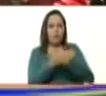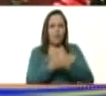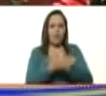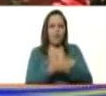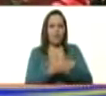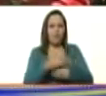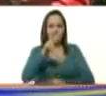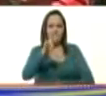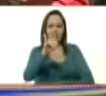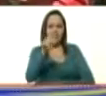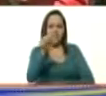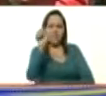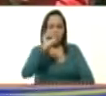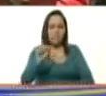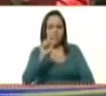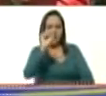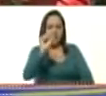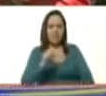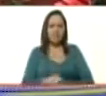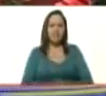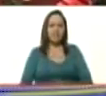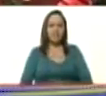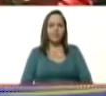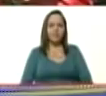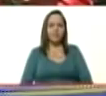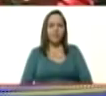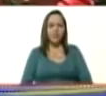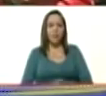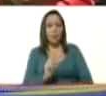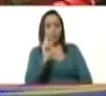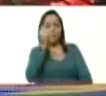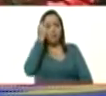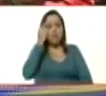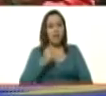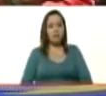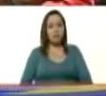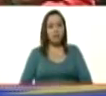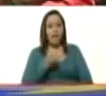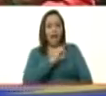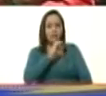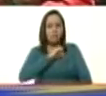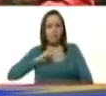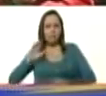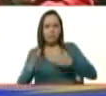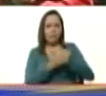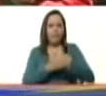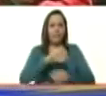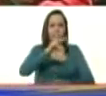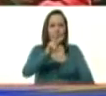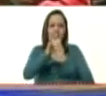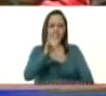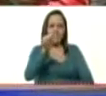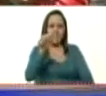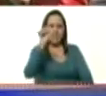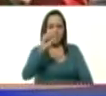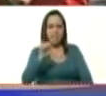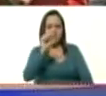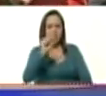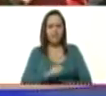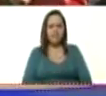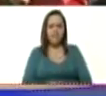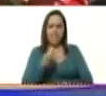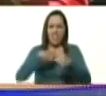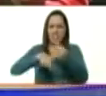perdón. Un día, la noticia, privatizada Viasa, la vendieron,